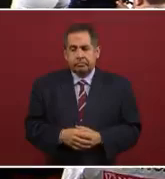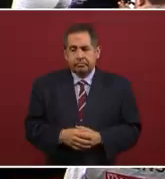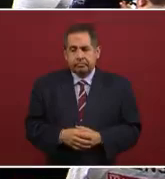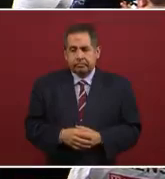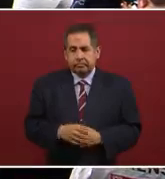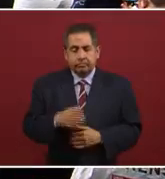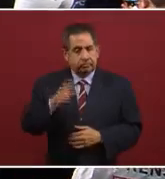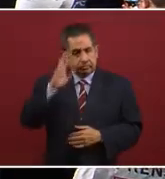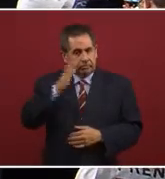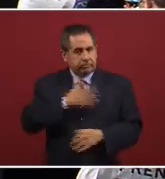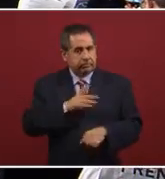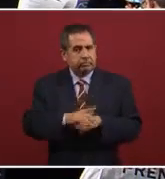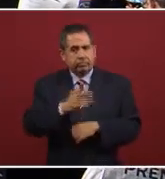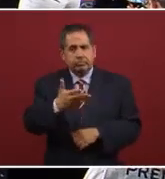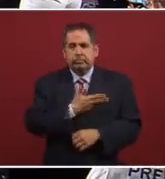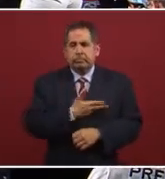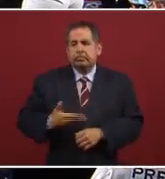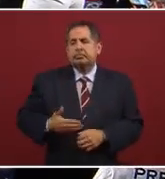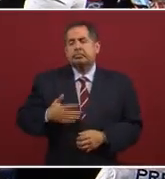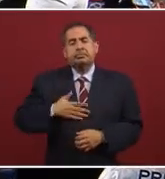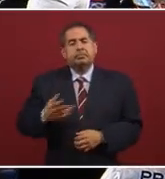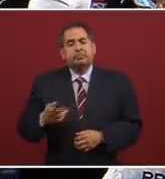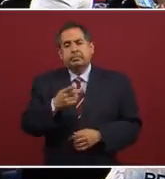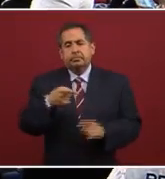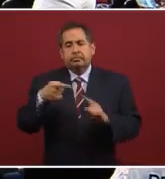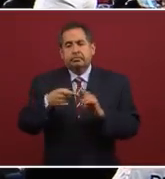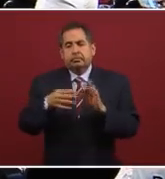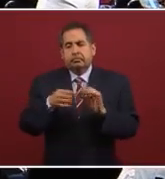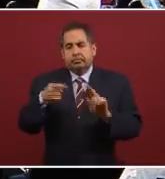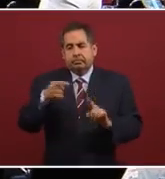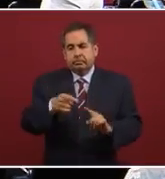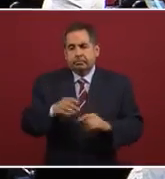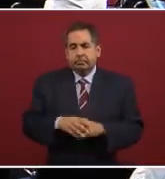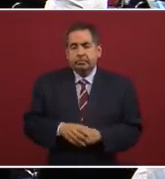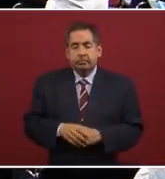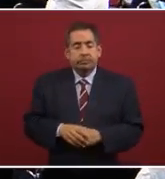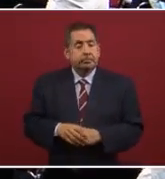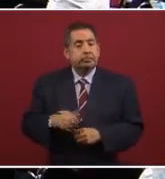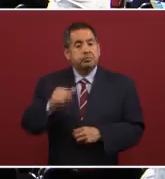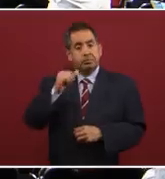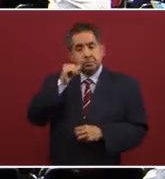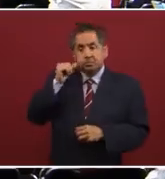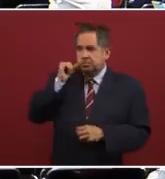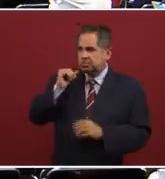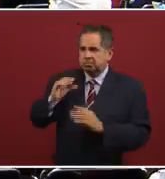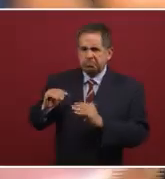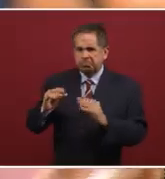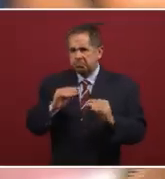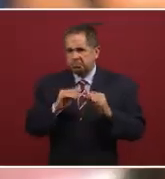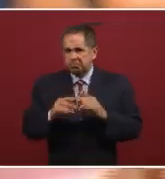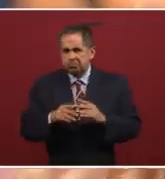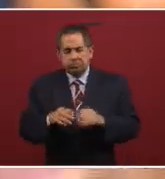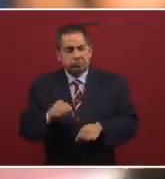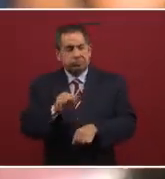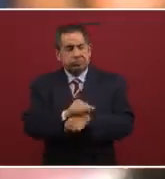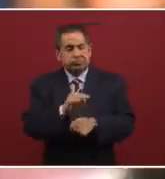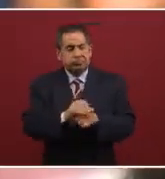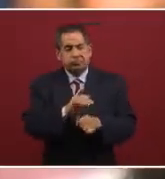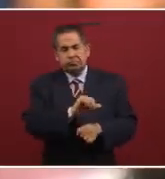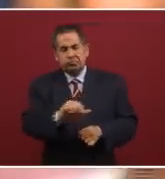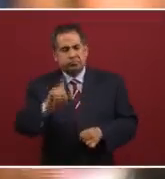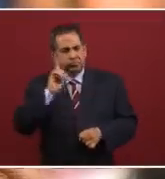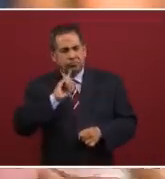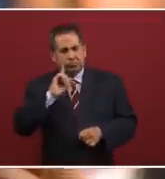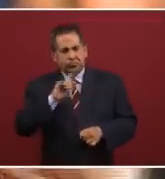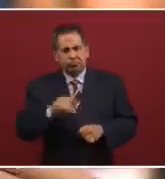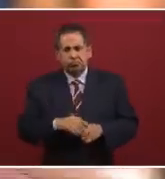Hola, muy buenos días, presidente. Mi pregunta es la siguiente. Desde el día de ayer se viene comentando el hecho de defender los derechos de las mujeres.